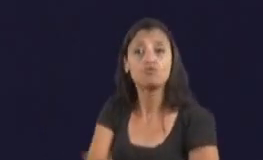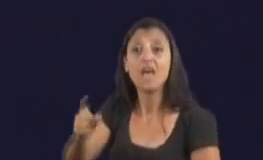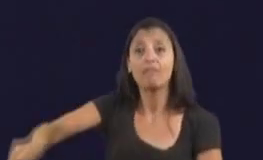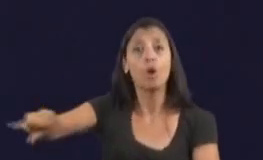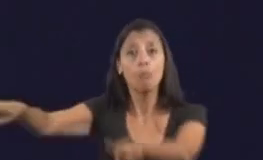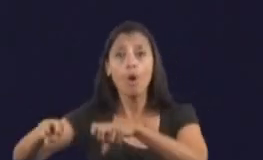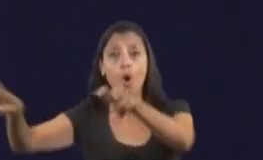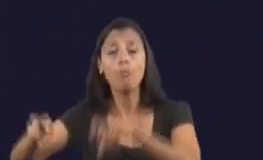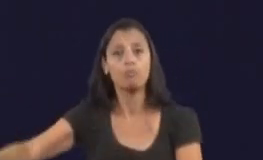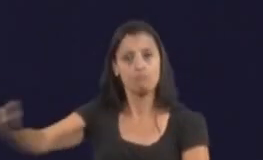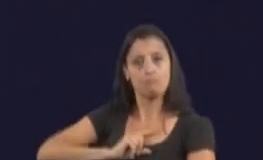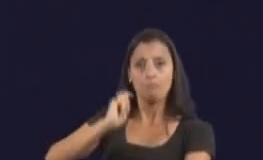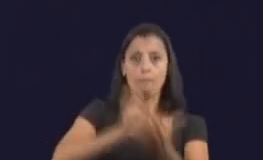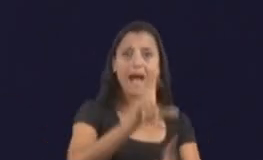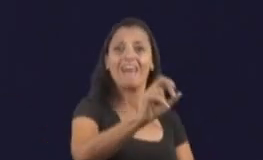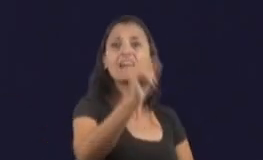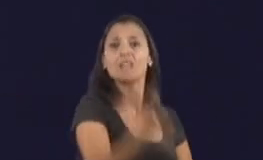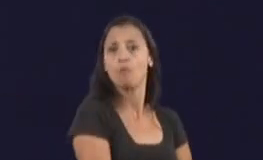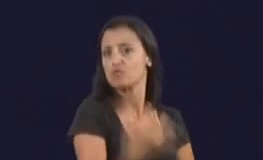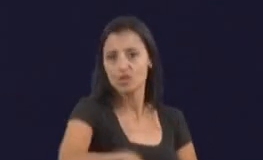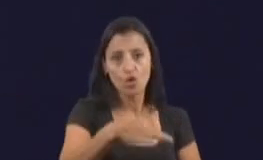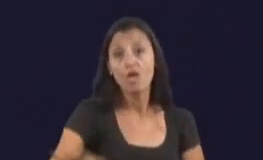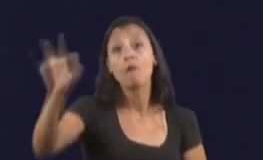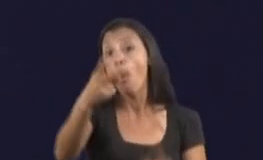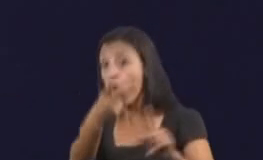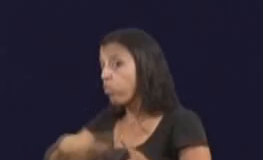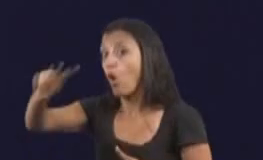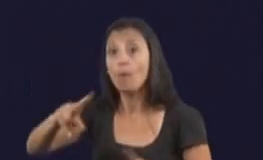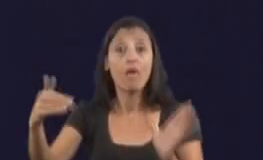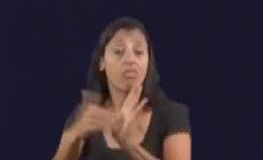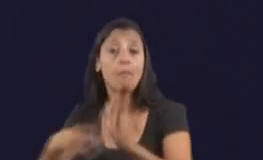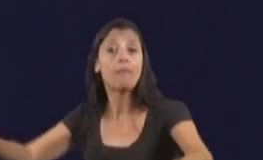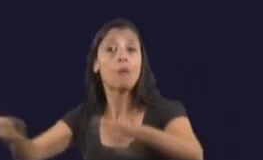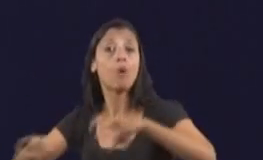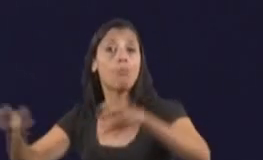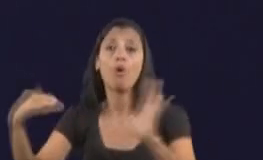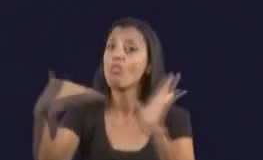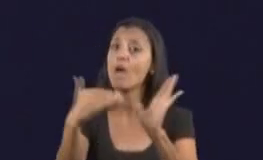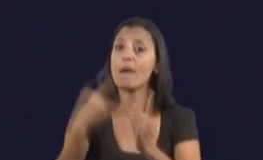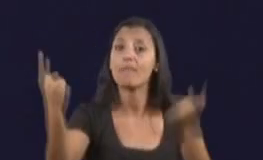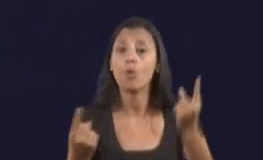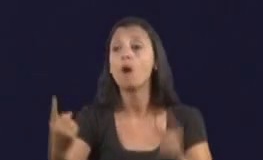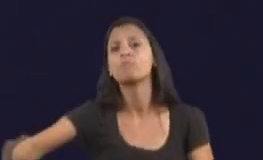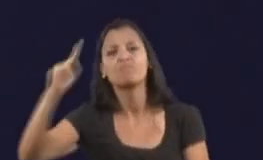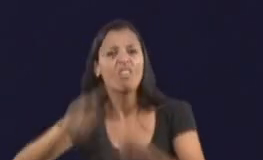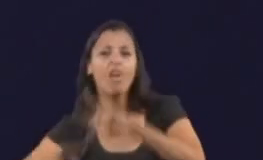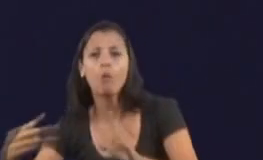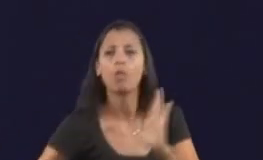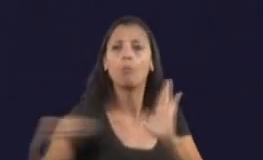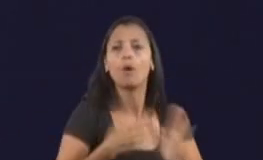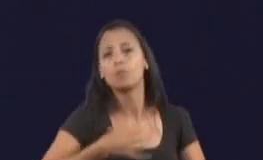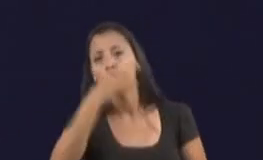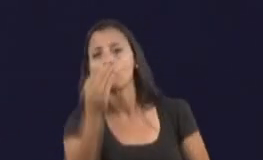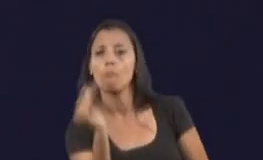de negocios o hasta el doble del beneficio ilícito obtenido. Los acuerdos de precios constituyen una de las conductas más graves